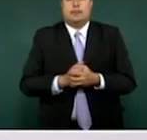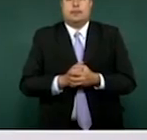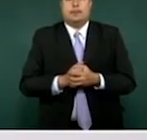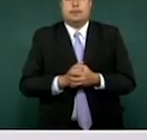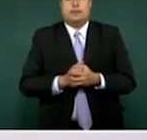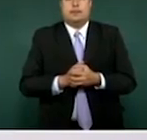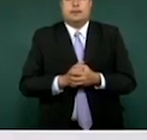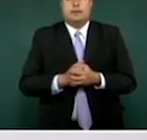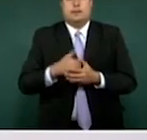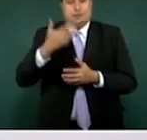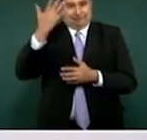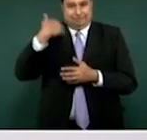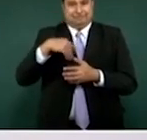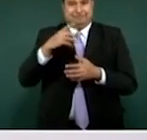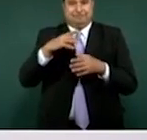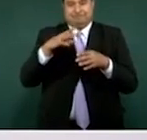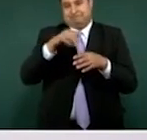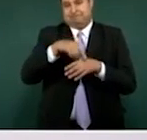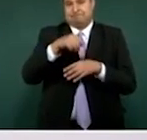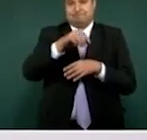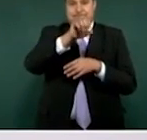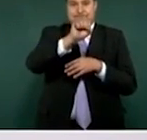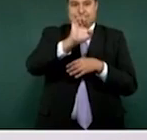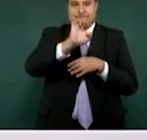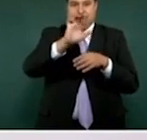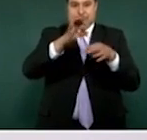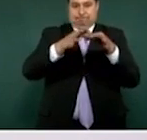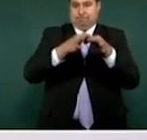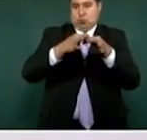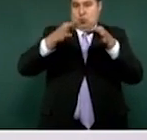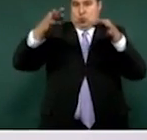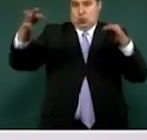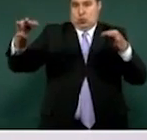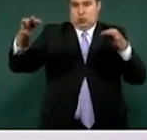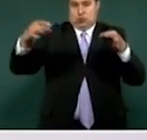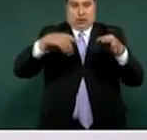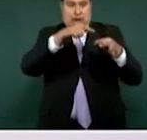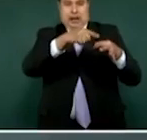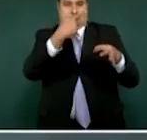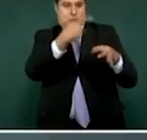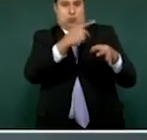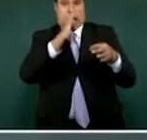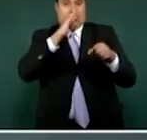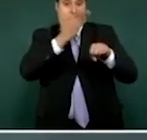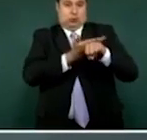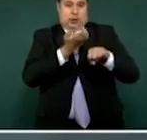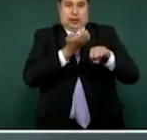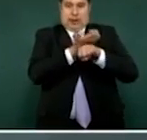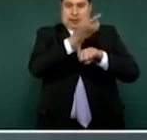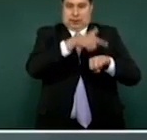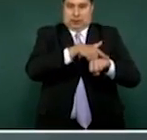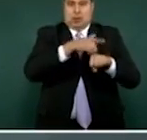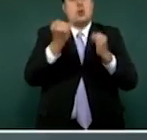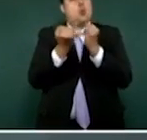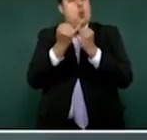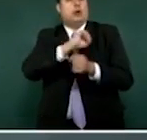la descentralización de los sistemas educativos como de los sistemas de salud,